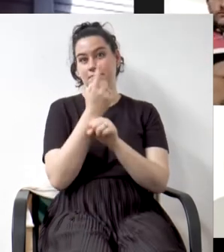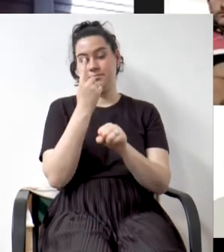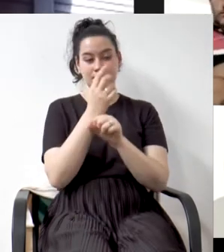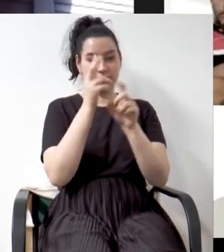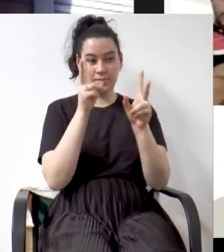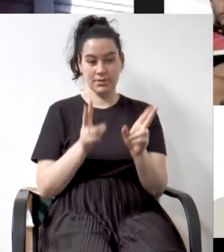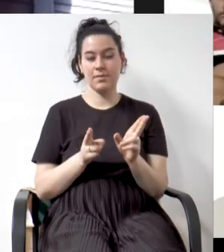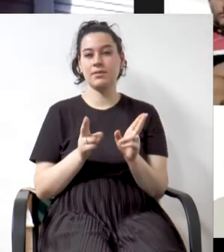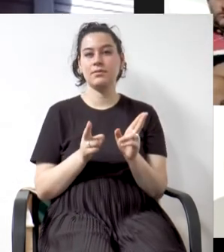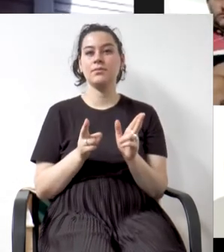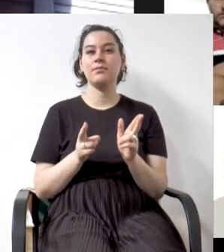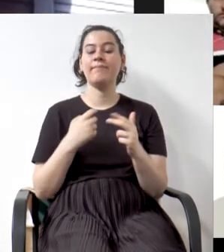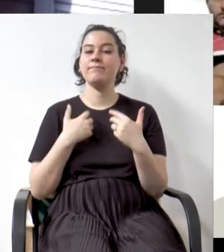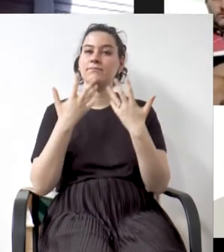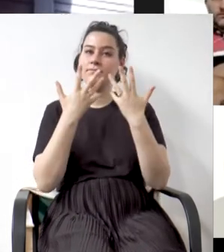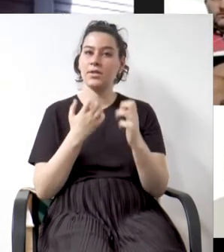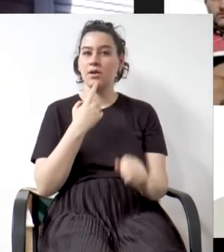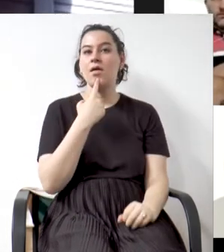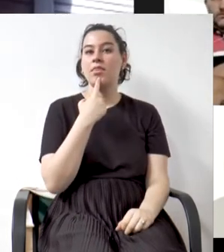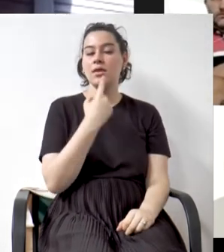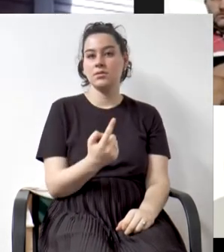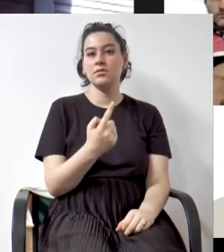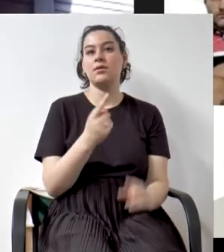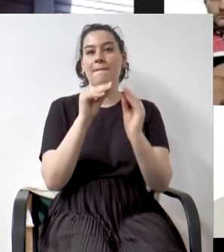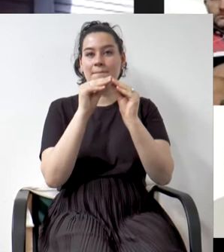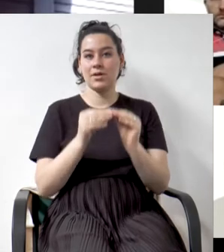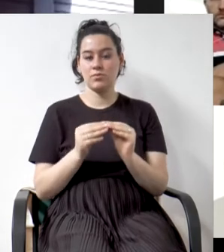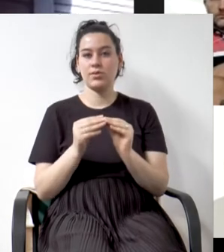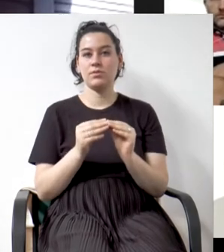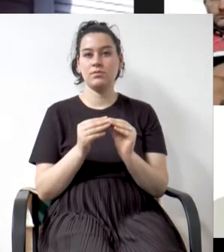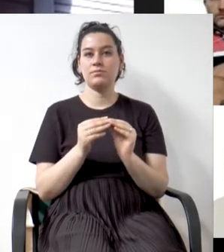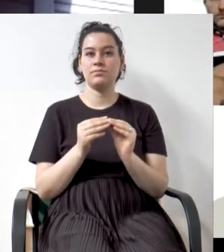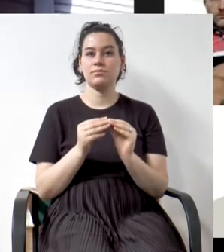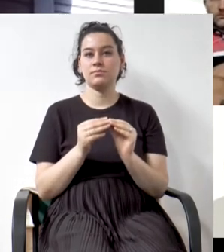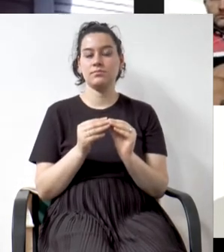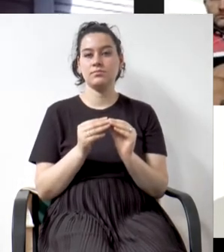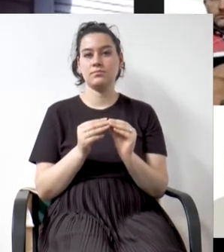La primera parte de intervención que les quería comentar relacionada con el presupuesto, y esto,